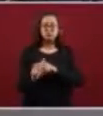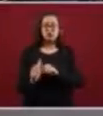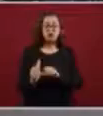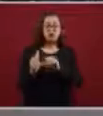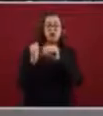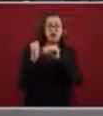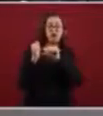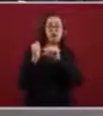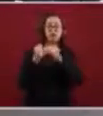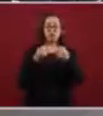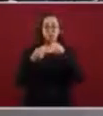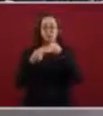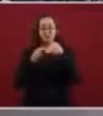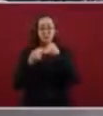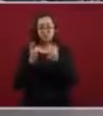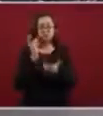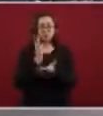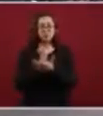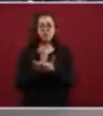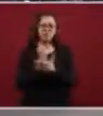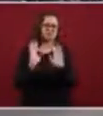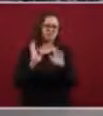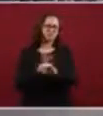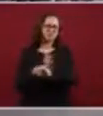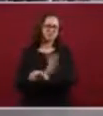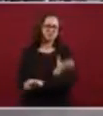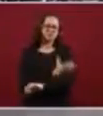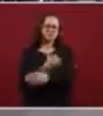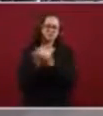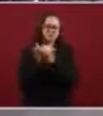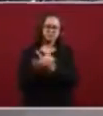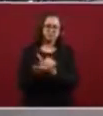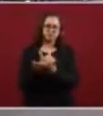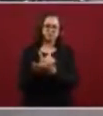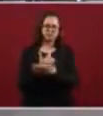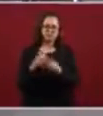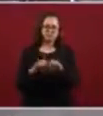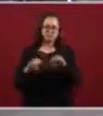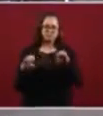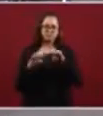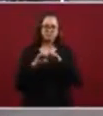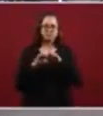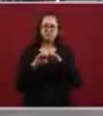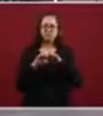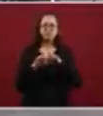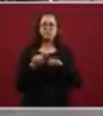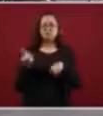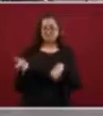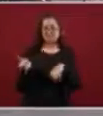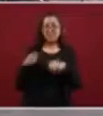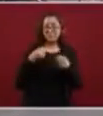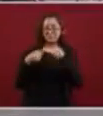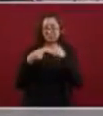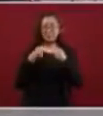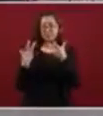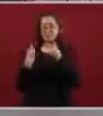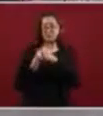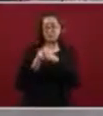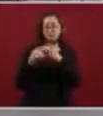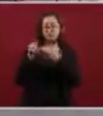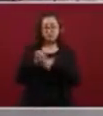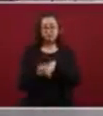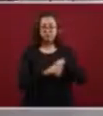no periodistas, sino compañeros que ayudan, y venía Helio, se